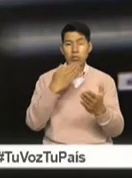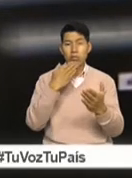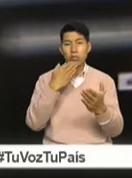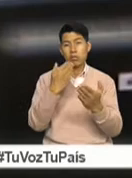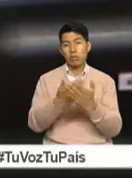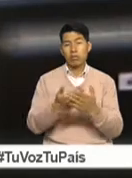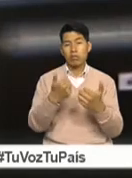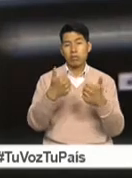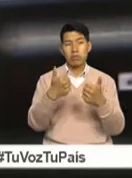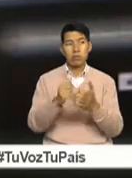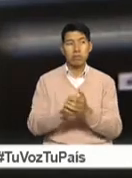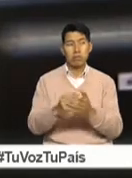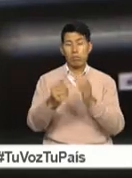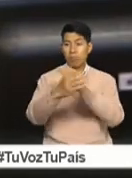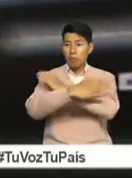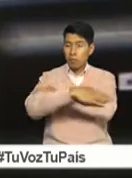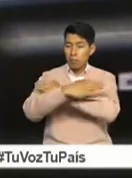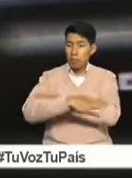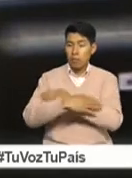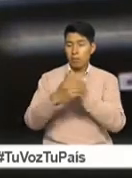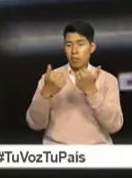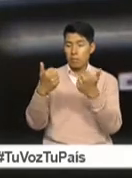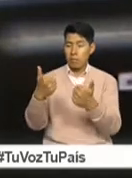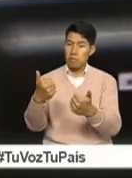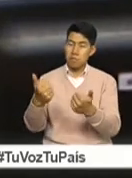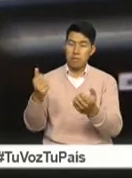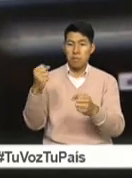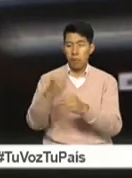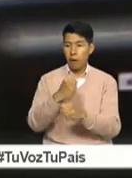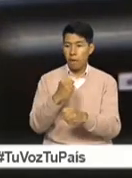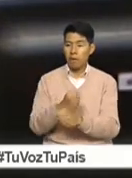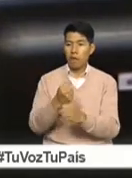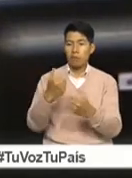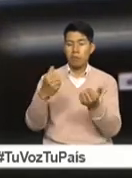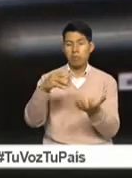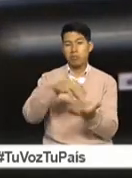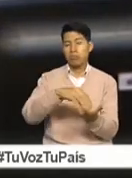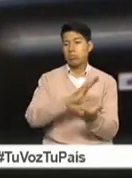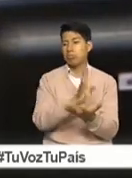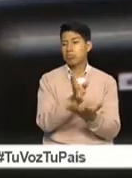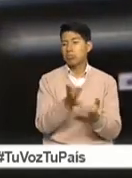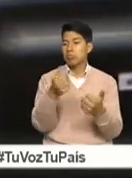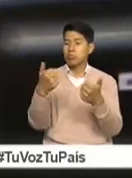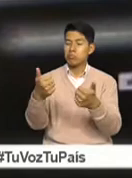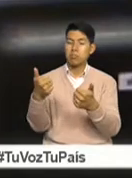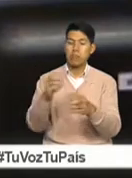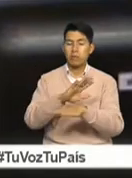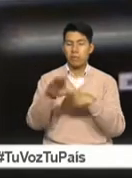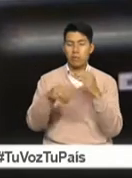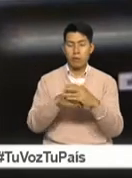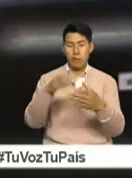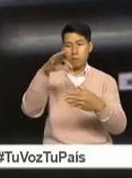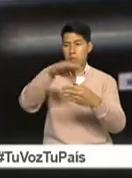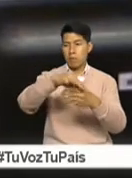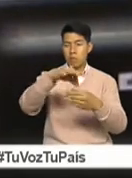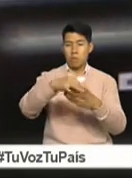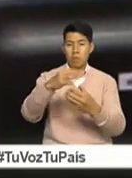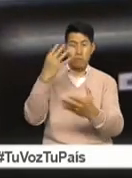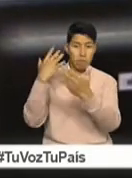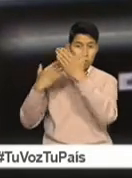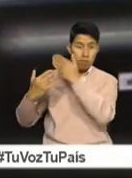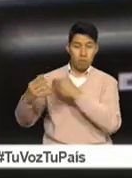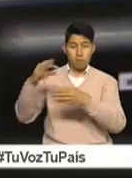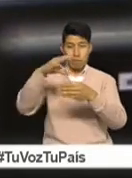nuestro reconocimiento por el trabajo realizado por el consejo nacional electoral del ecuador en las elecciones recientemente